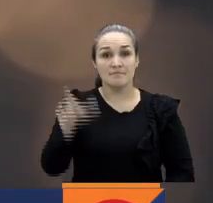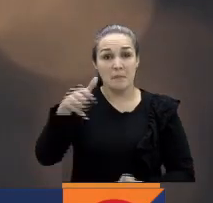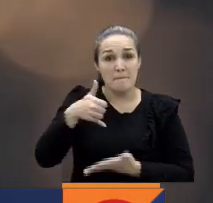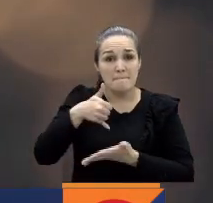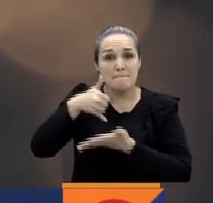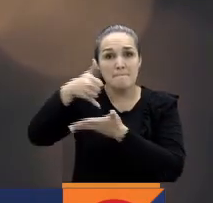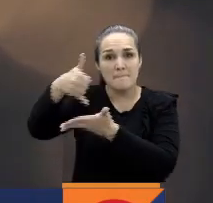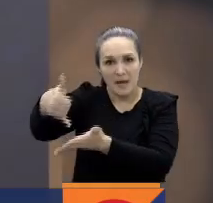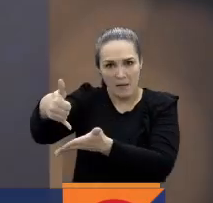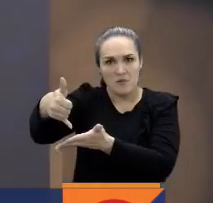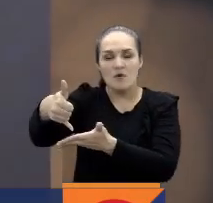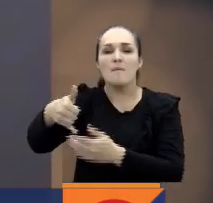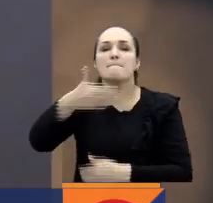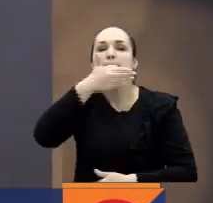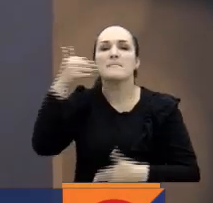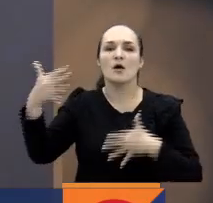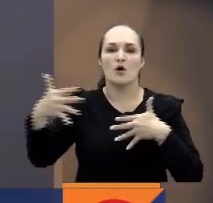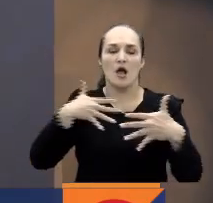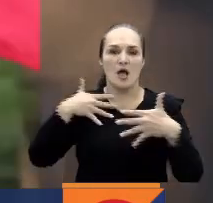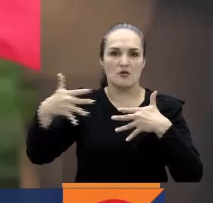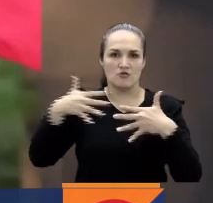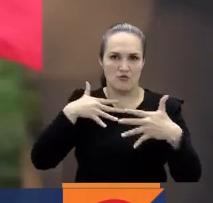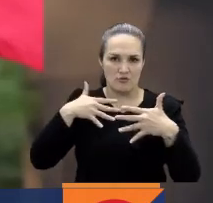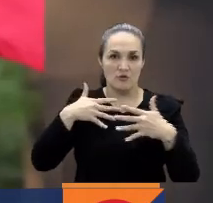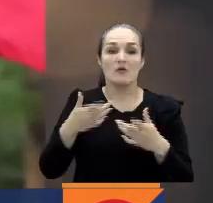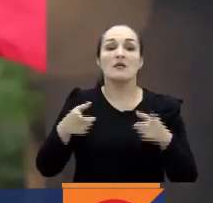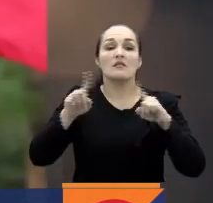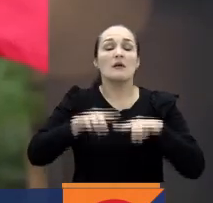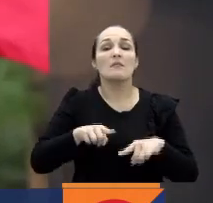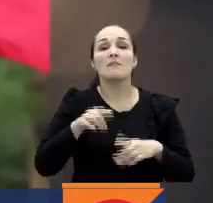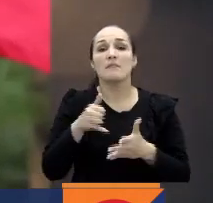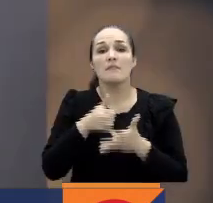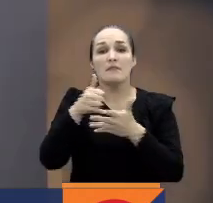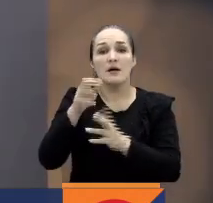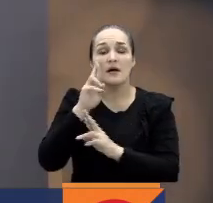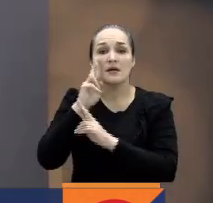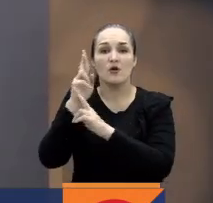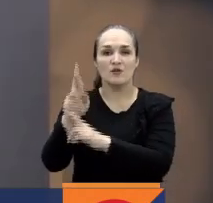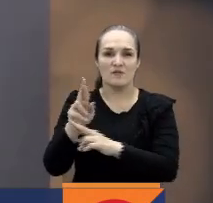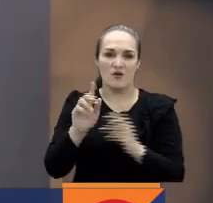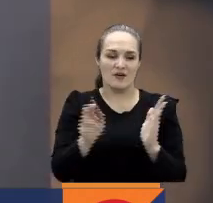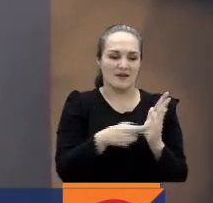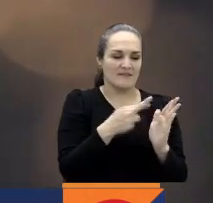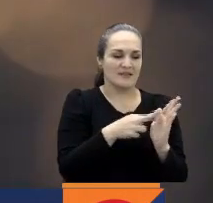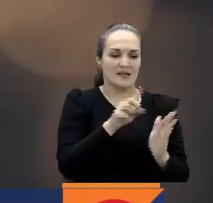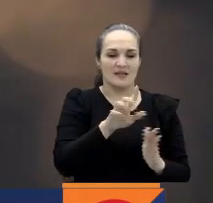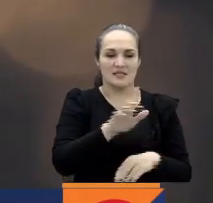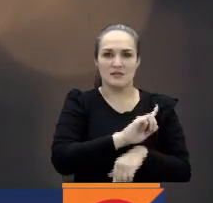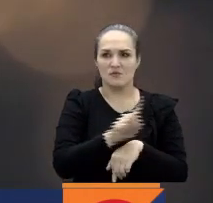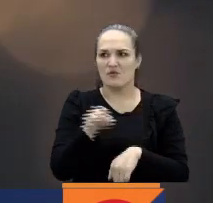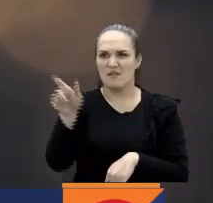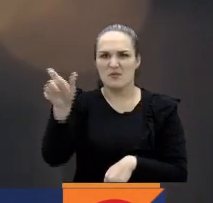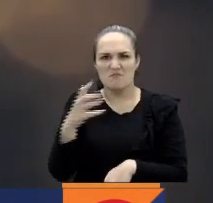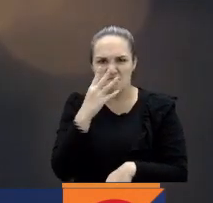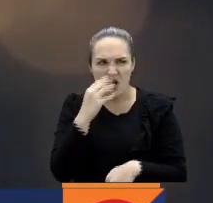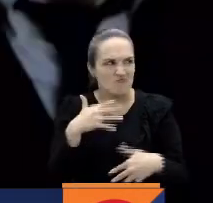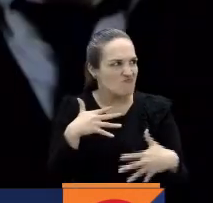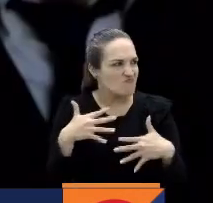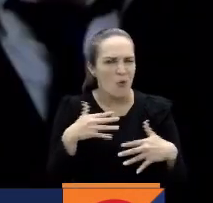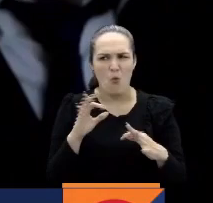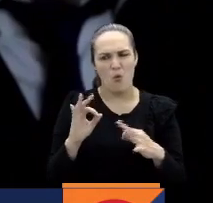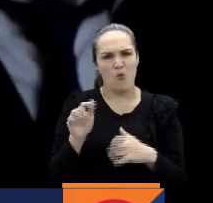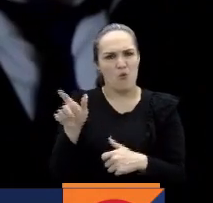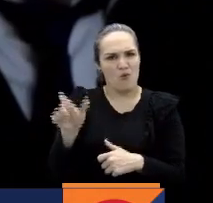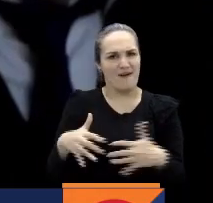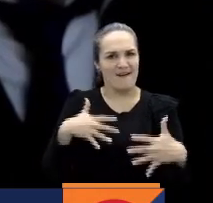Produ Award a Mejor Actor de Reparto y un reconocimiento de la revista 15 Minutos como villano favorito. Hoy,